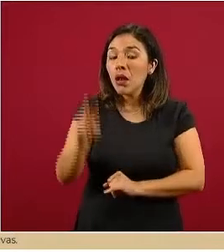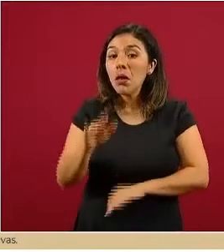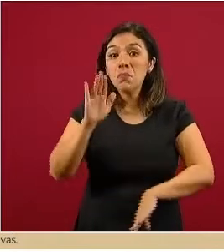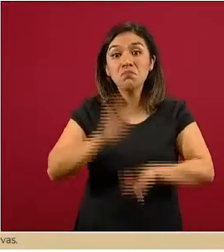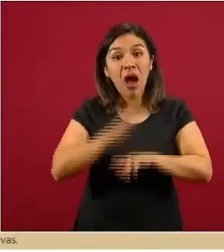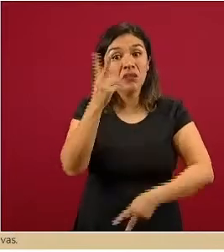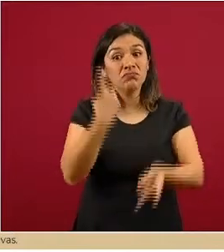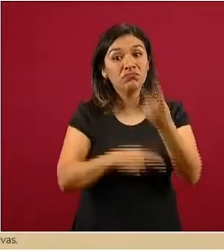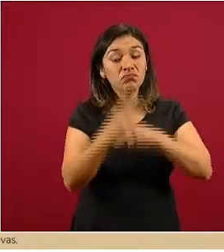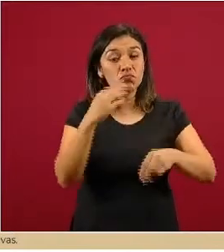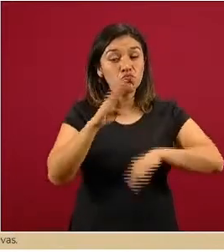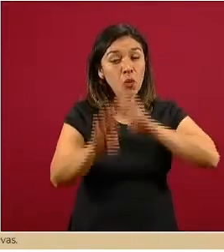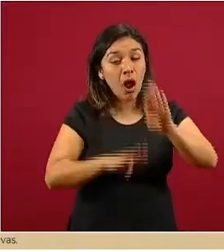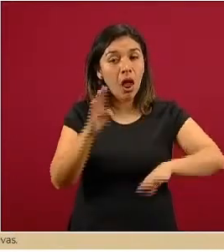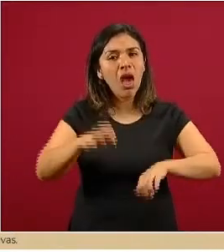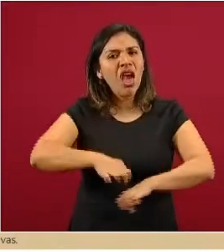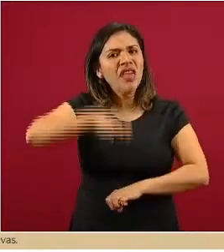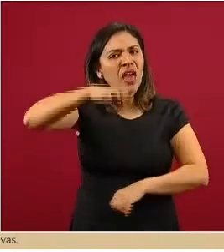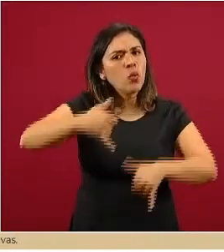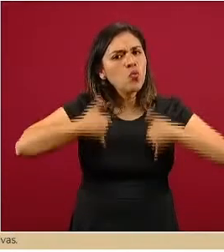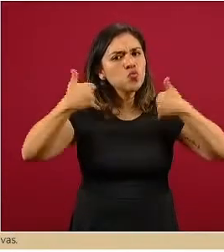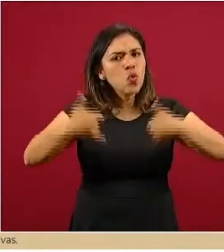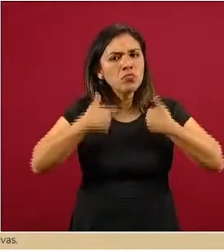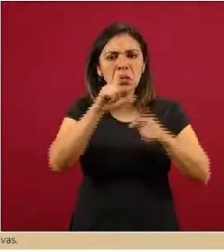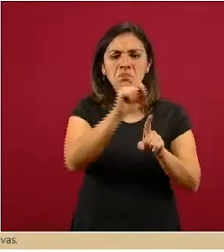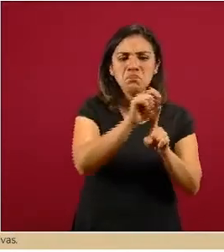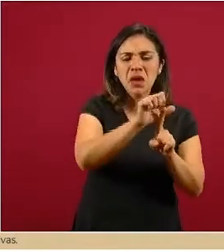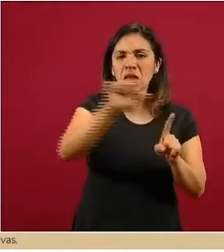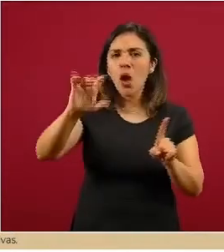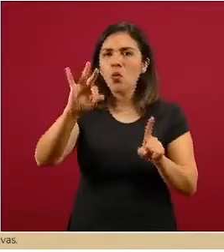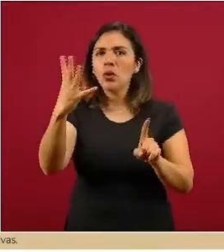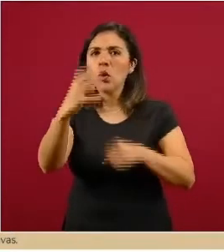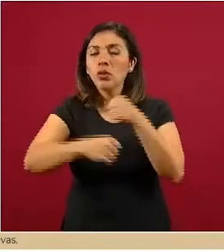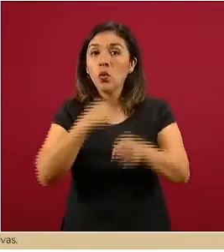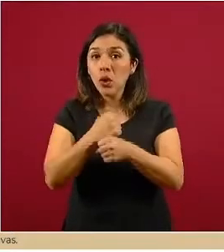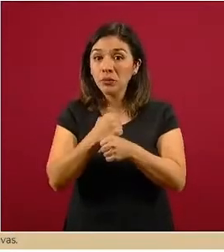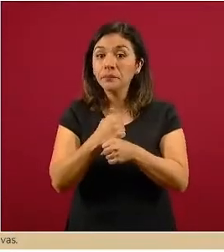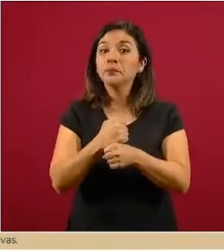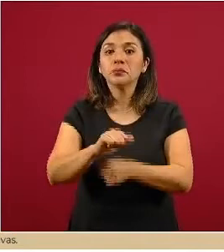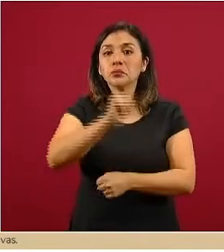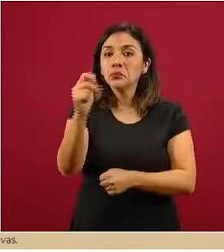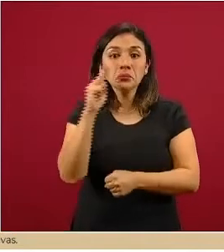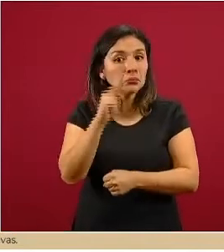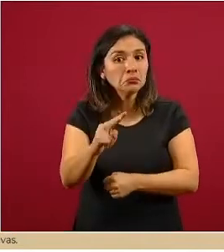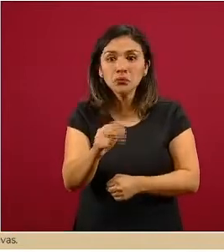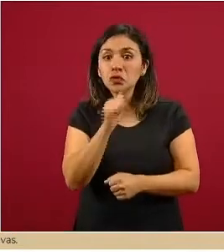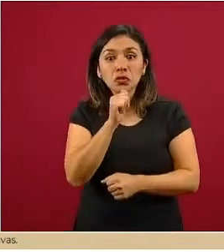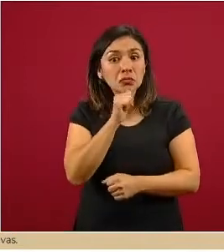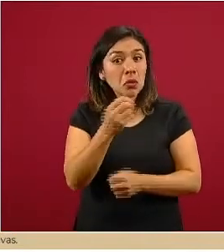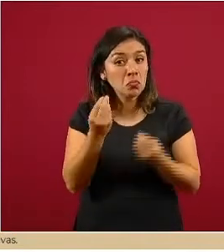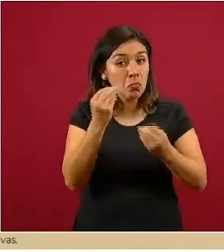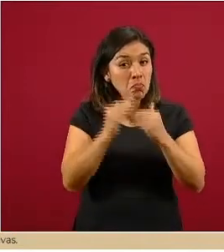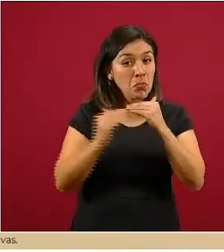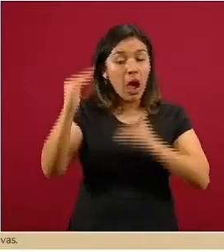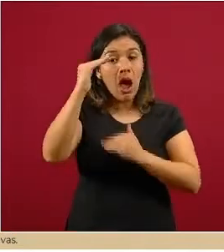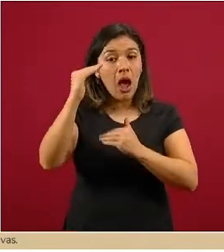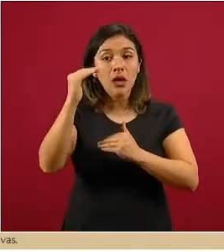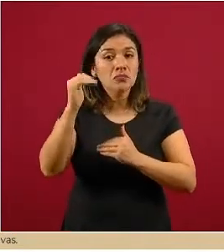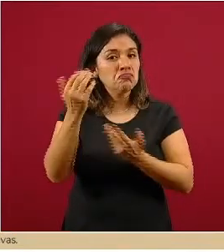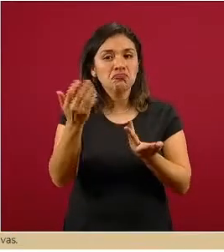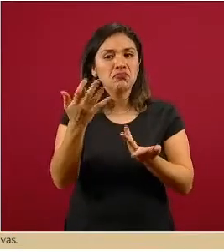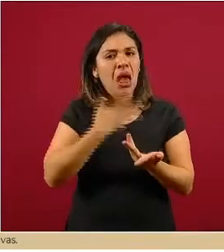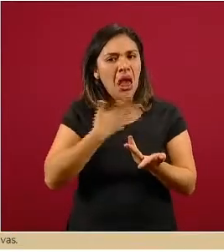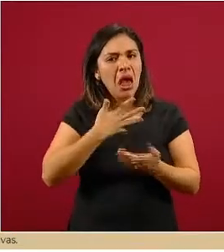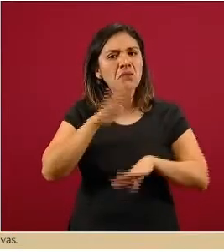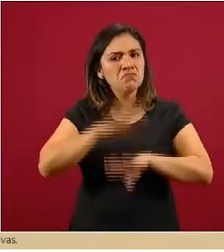exceso de mortalidad principalmente en hombres. Eso también ya se ha visto en los análisis de asociación de riesgo,